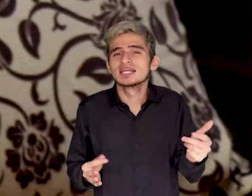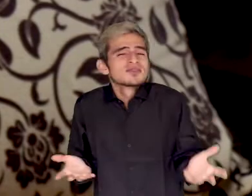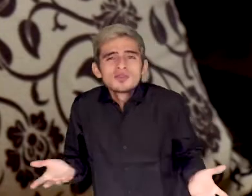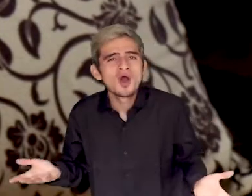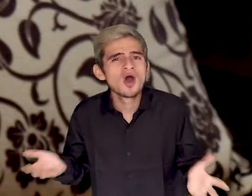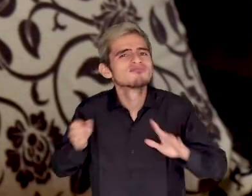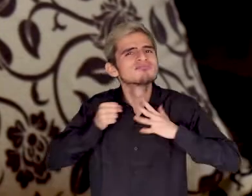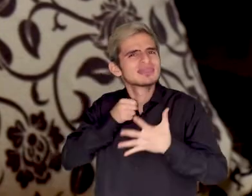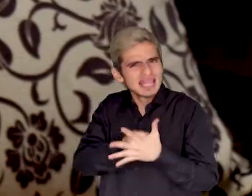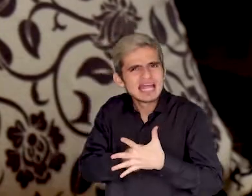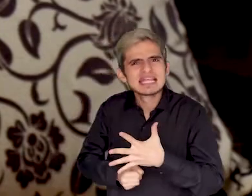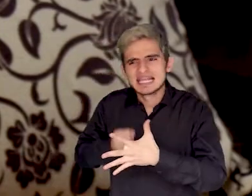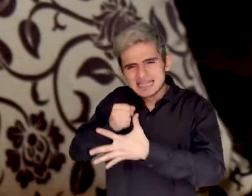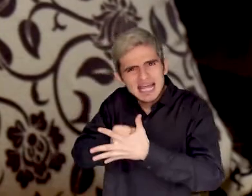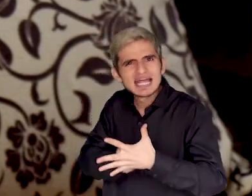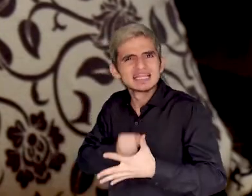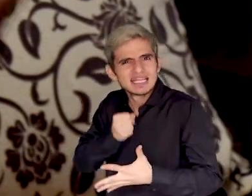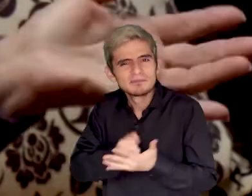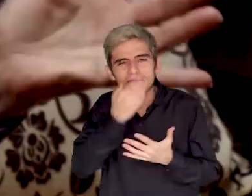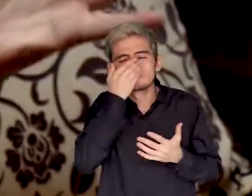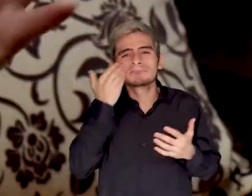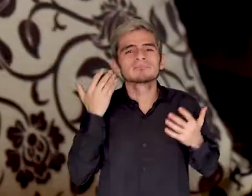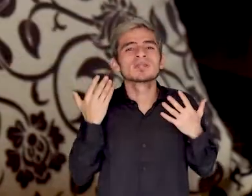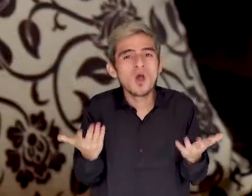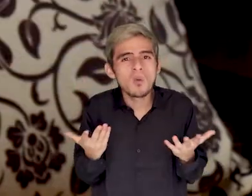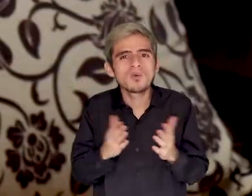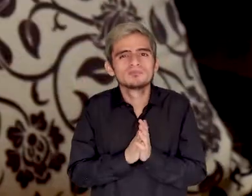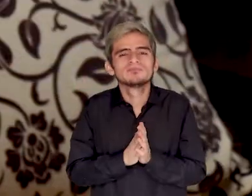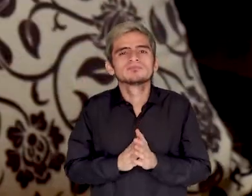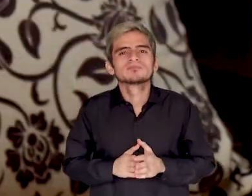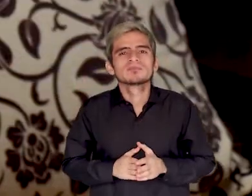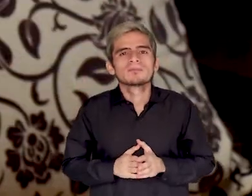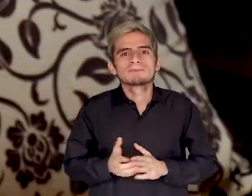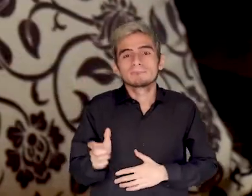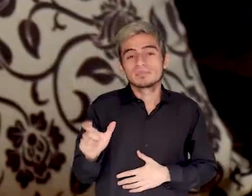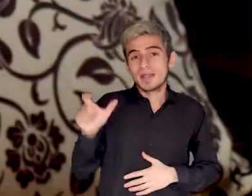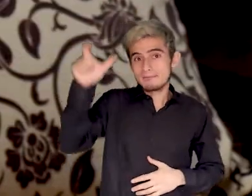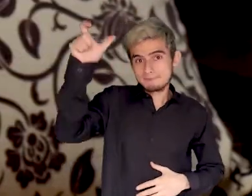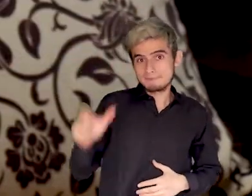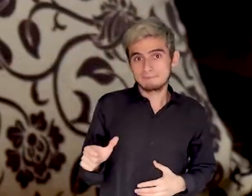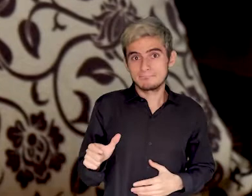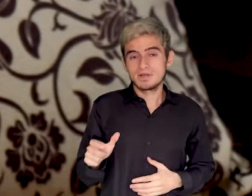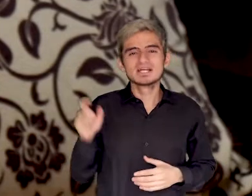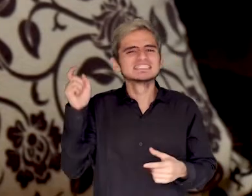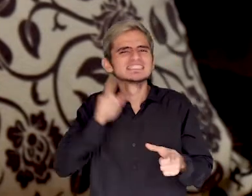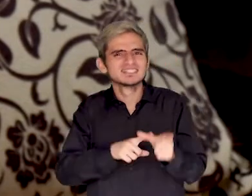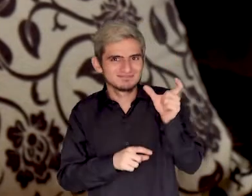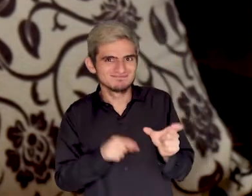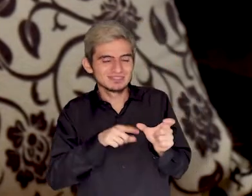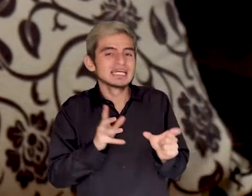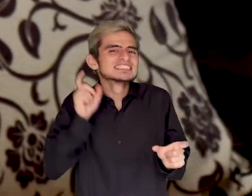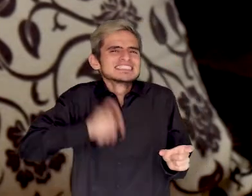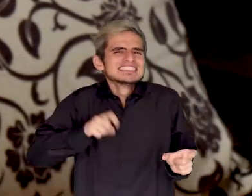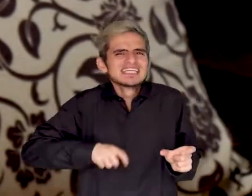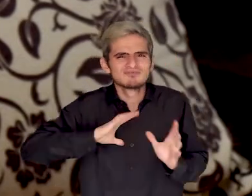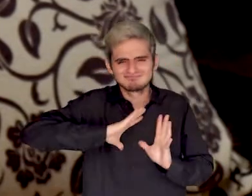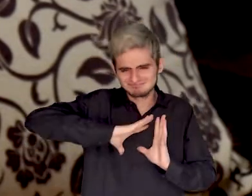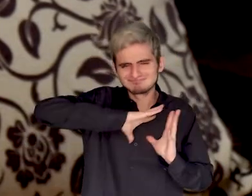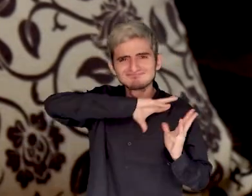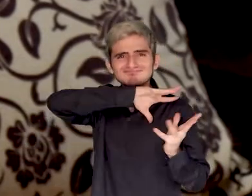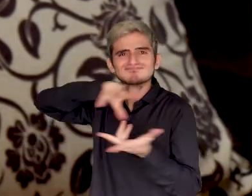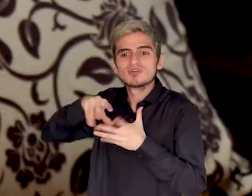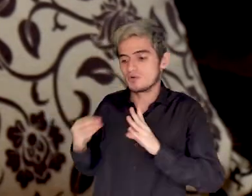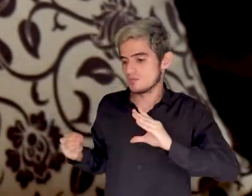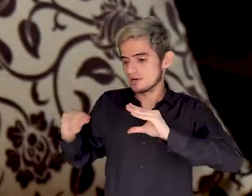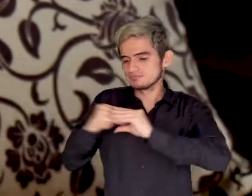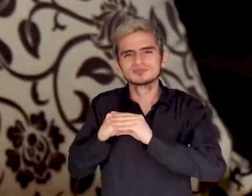nos olvidemos como de esta división entre hombres, mujeres, y tratemos de encontrar cuál es el nuevo